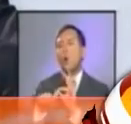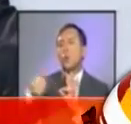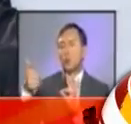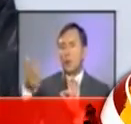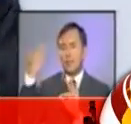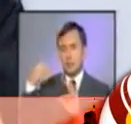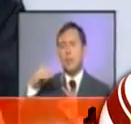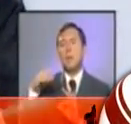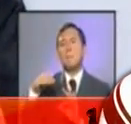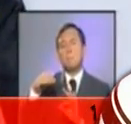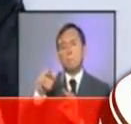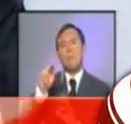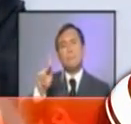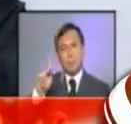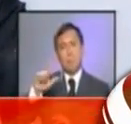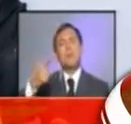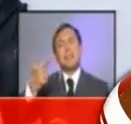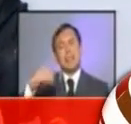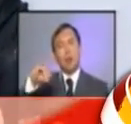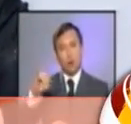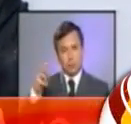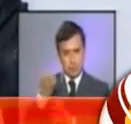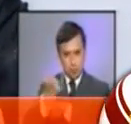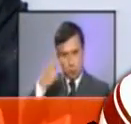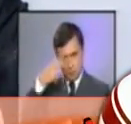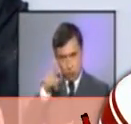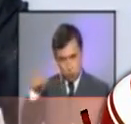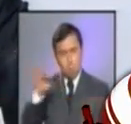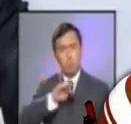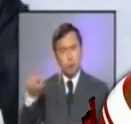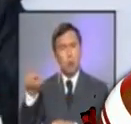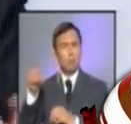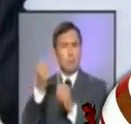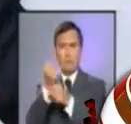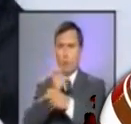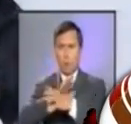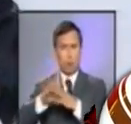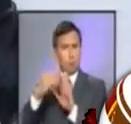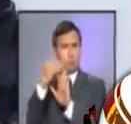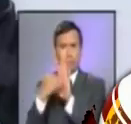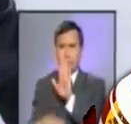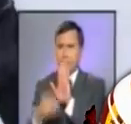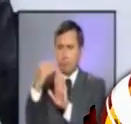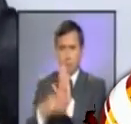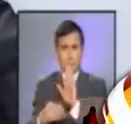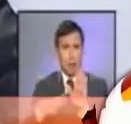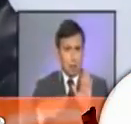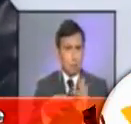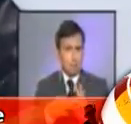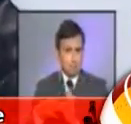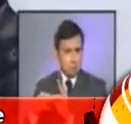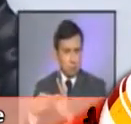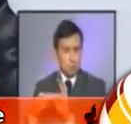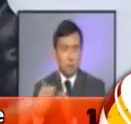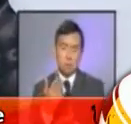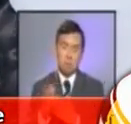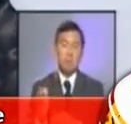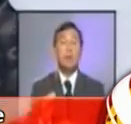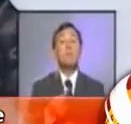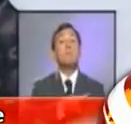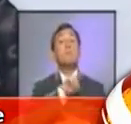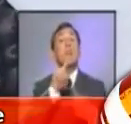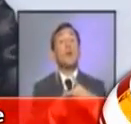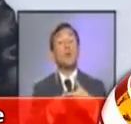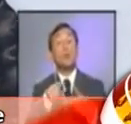disposición de toda la población para conocer en detalle el caso al que me he referido Peña Nieto retó a la candidata panista a responder porque estuvo